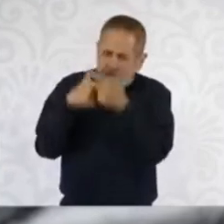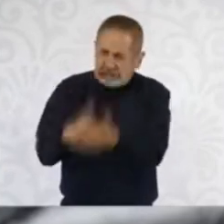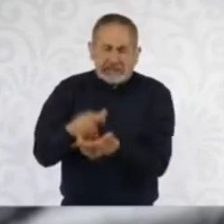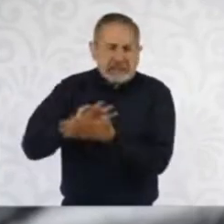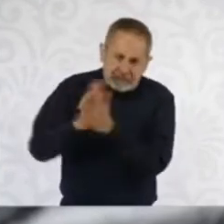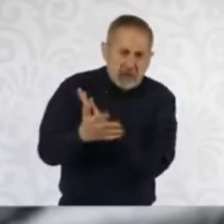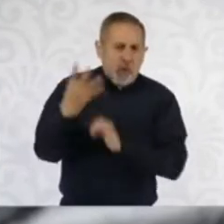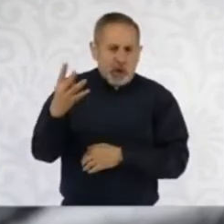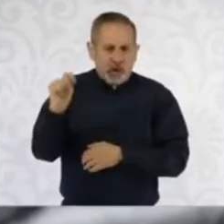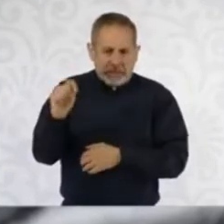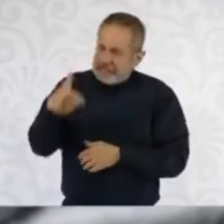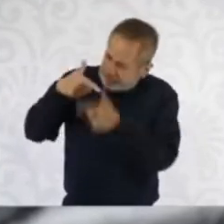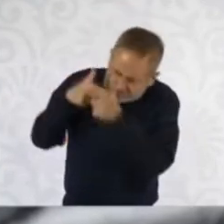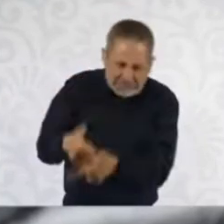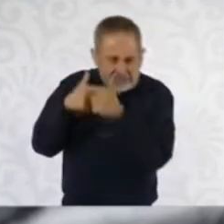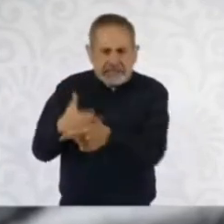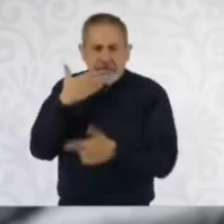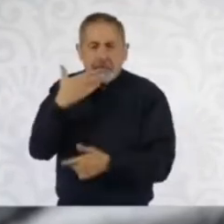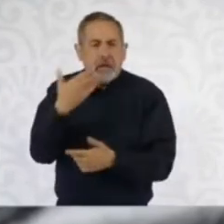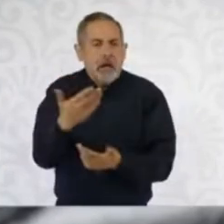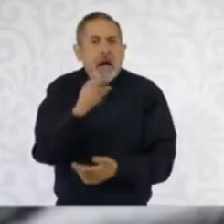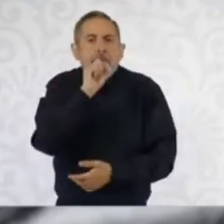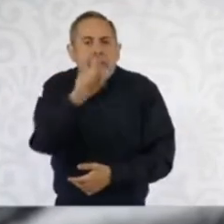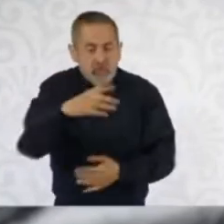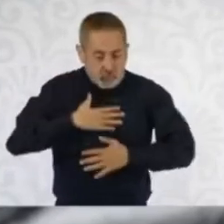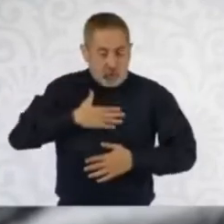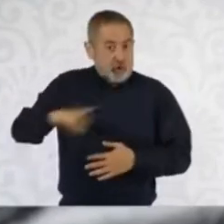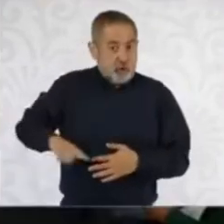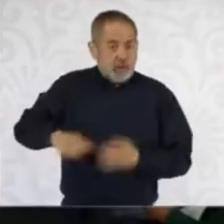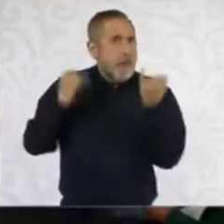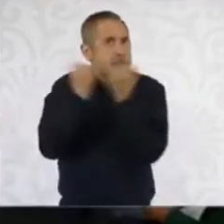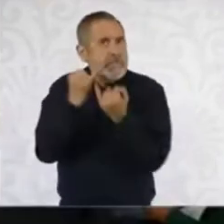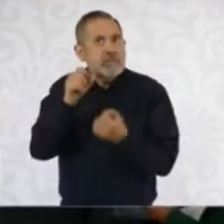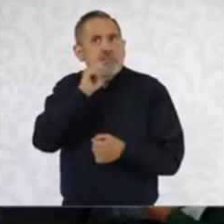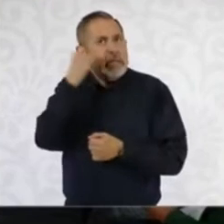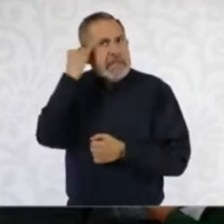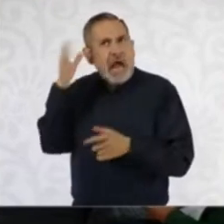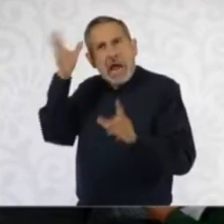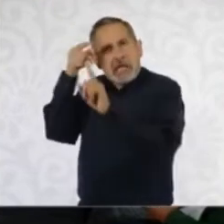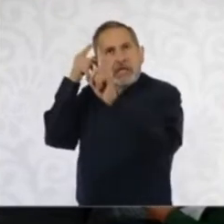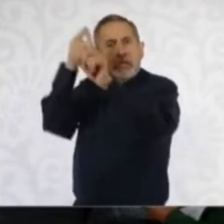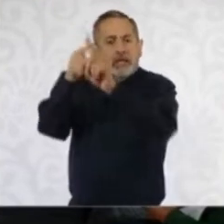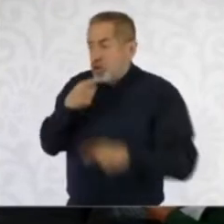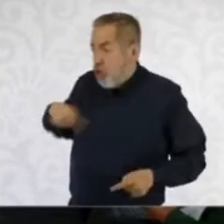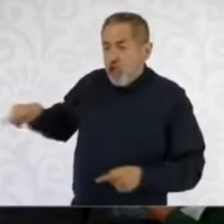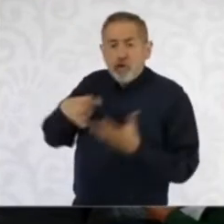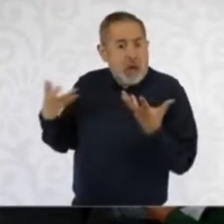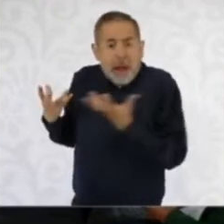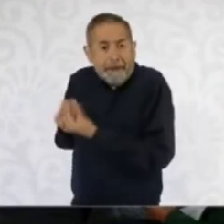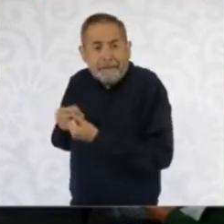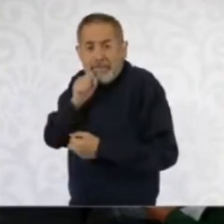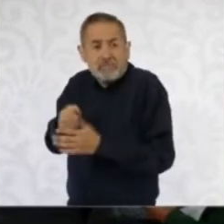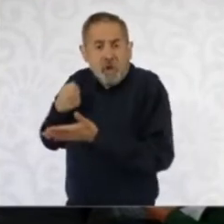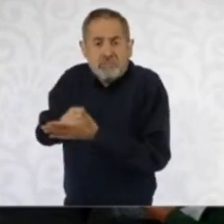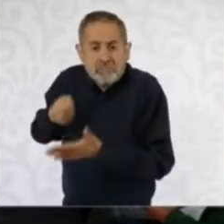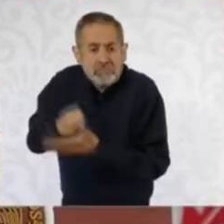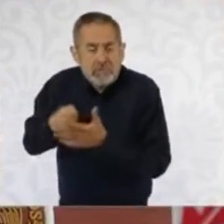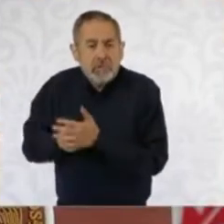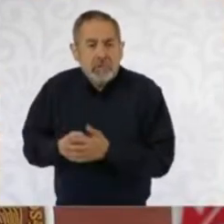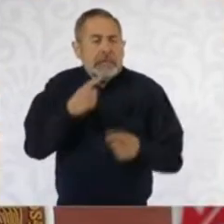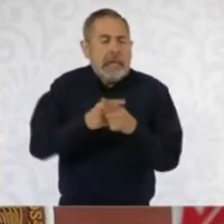Entonces, ¿cómo estamos gobernando? Con los mismos principios, con causas. Nosotros venimos de un movimiento social, a nosotros no nos impuso